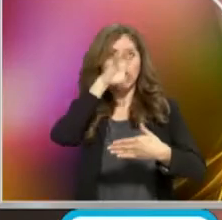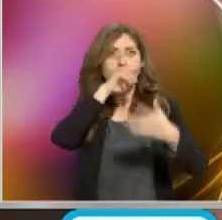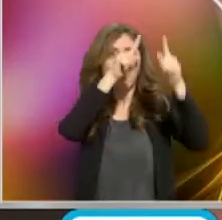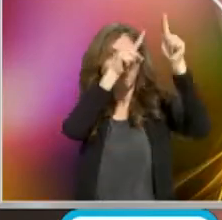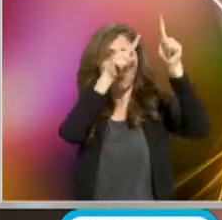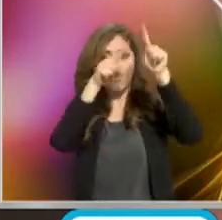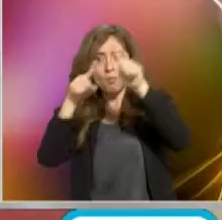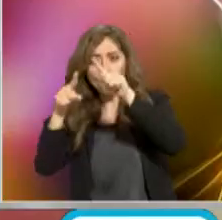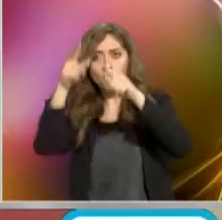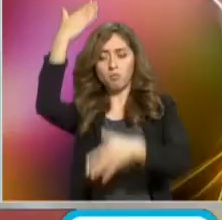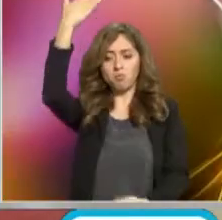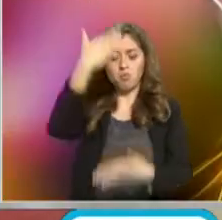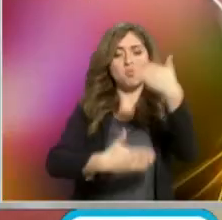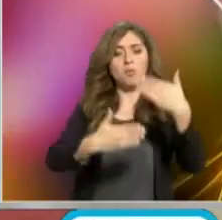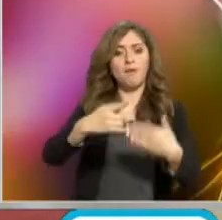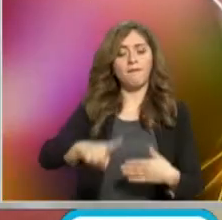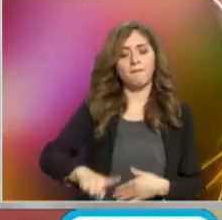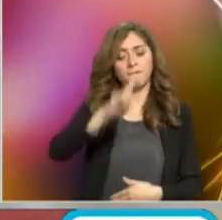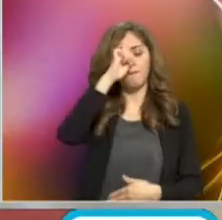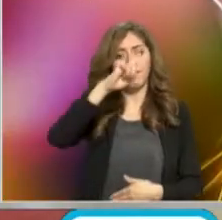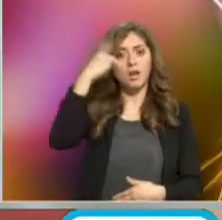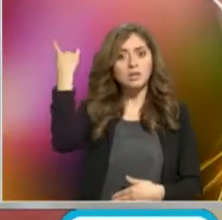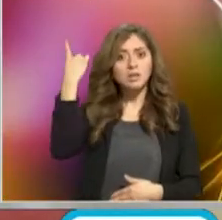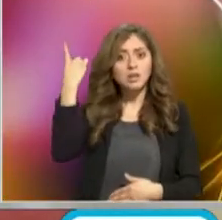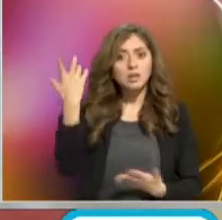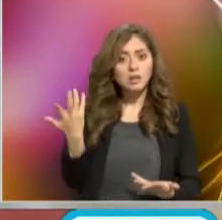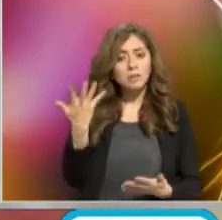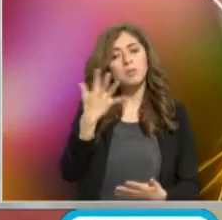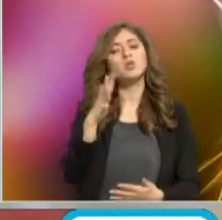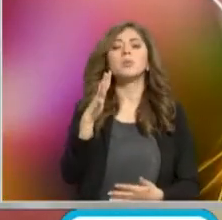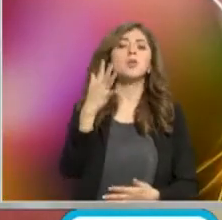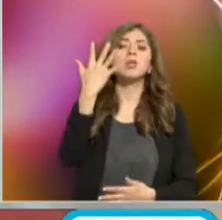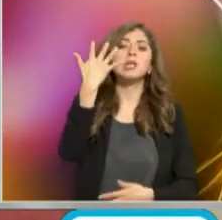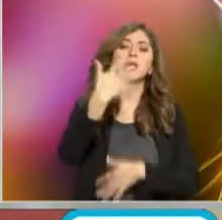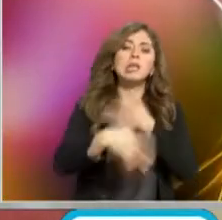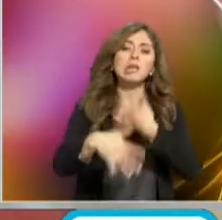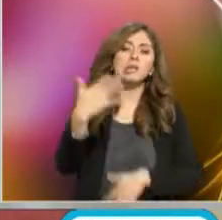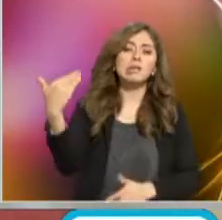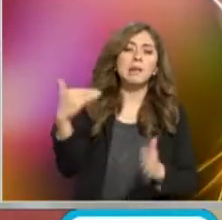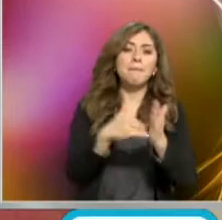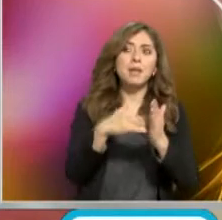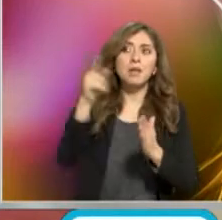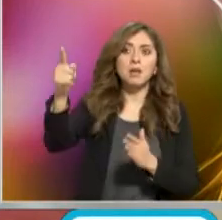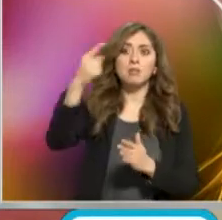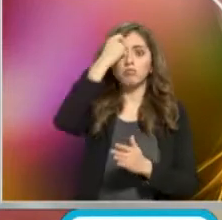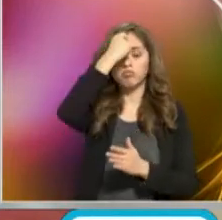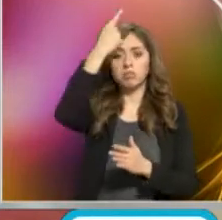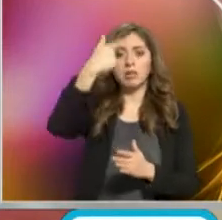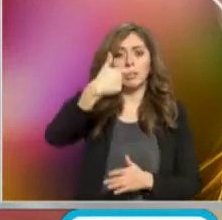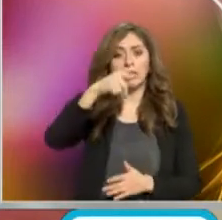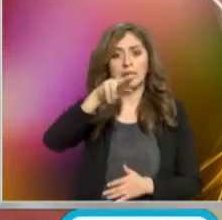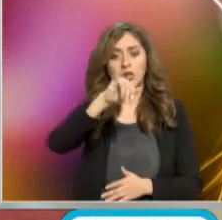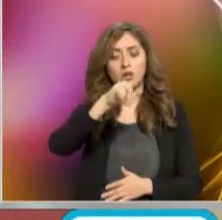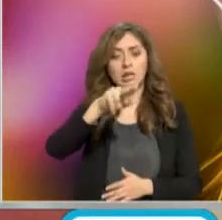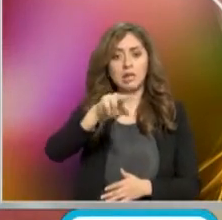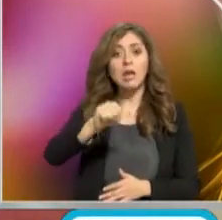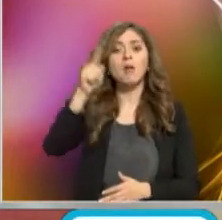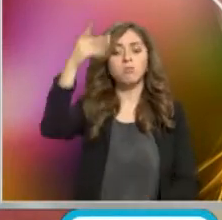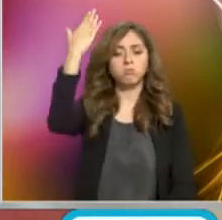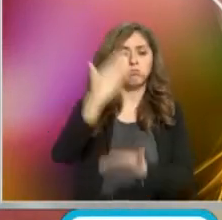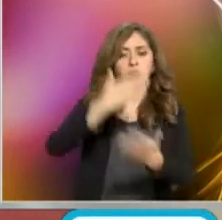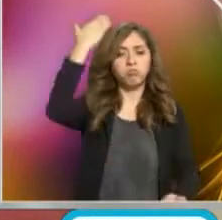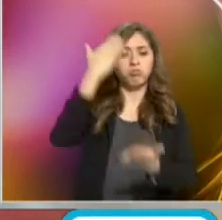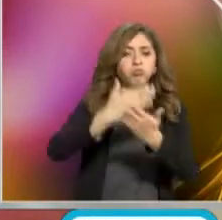partir de eso, bueno, fue una locura. Se calcula que 15,000 personas, a partir de que se inventó la guillotina, fueron ejecutadas en